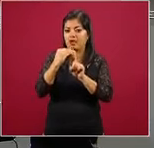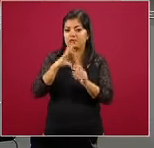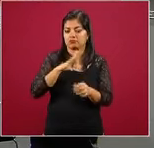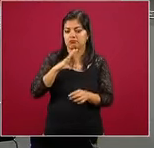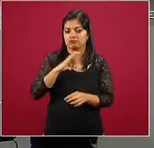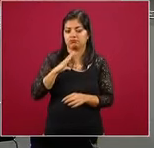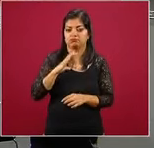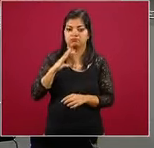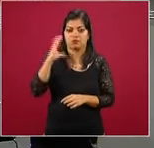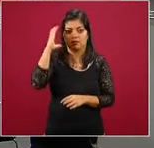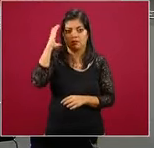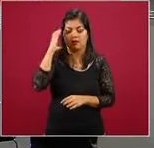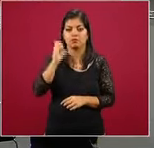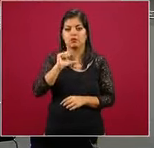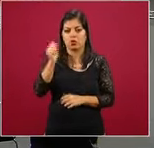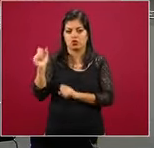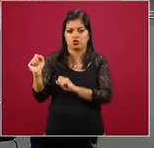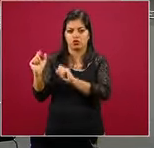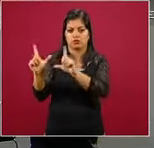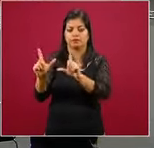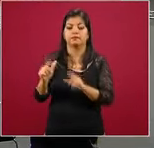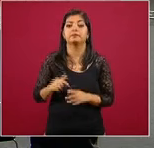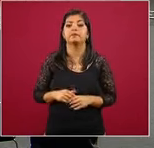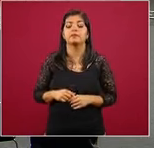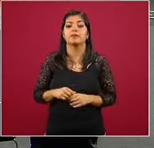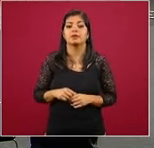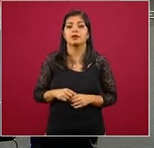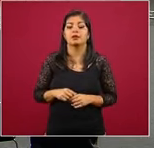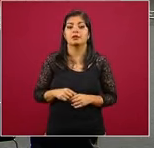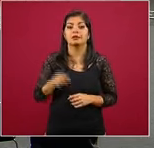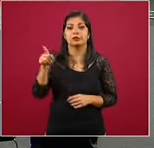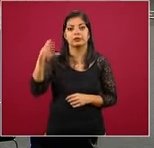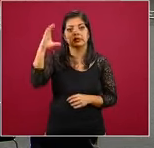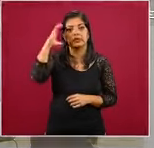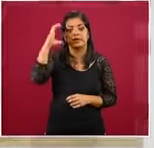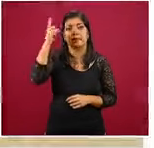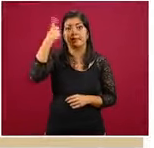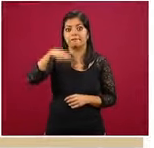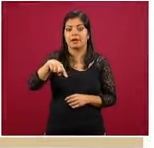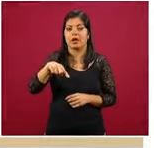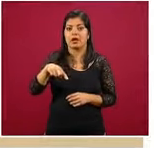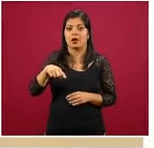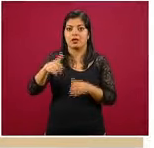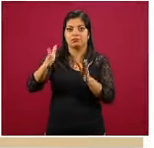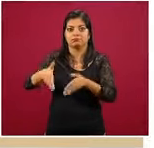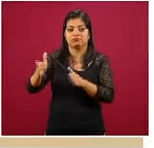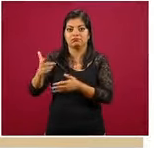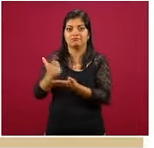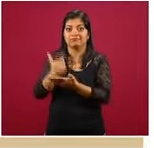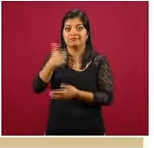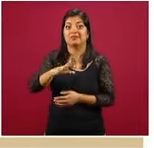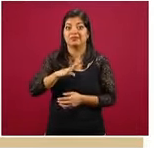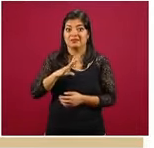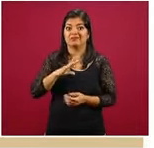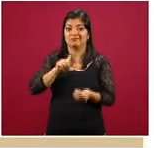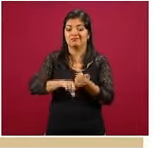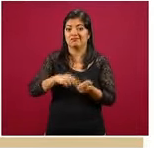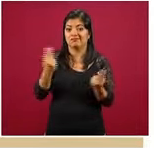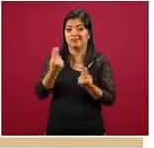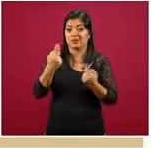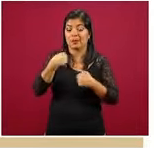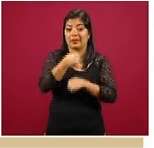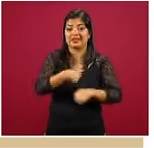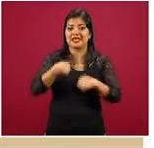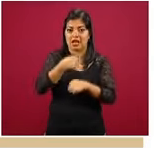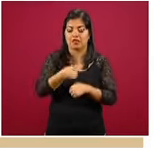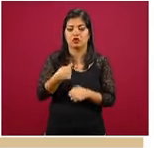camas. Veamos la siguiente diapositiva ahora, que nos muestra las camas para pacientes críticos. Son las camas que tienen un ventilador para poder atender a estas personas.